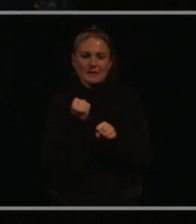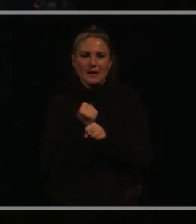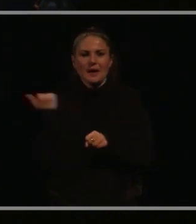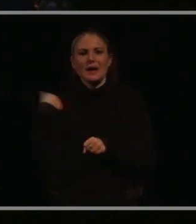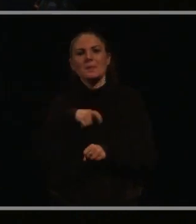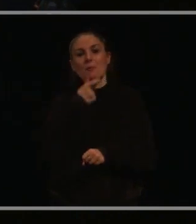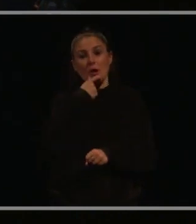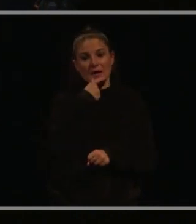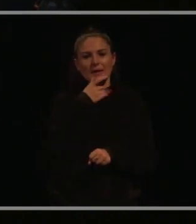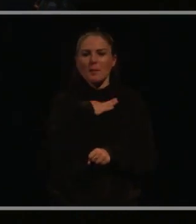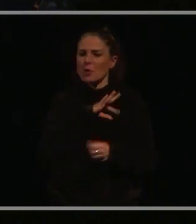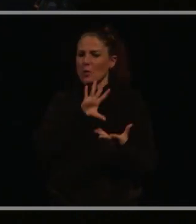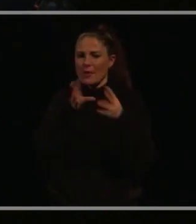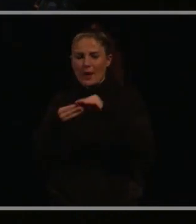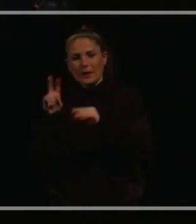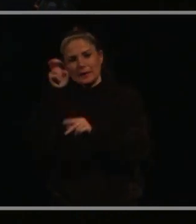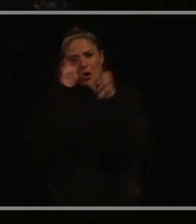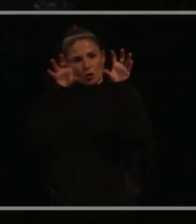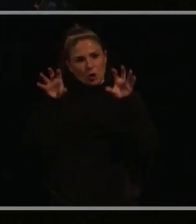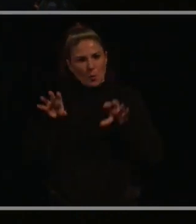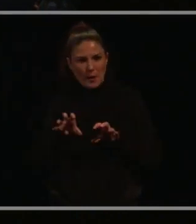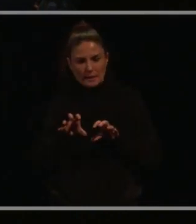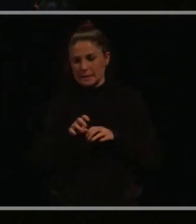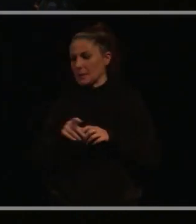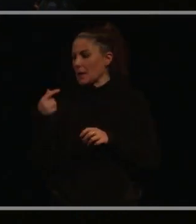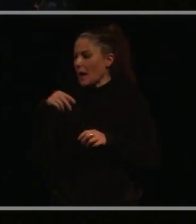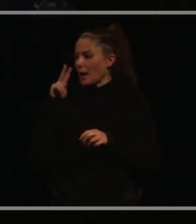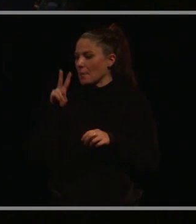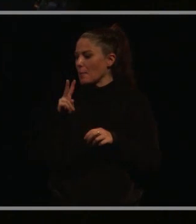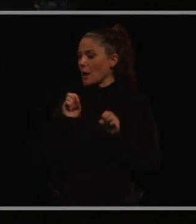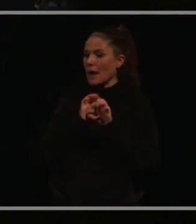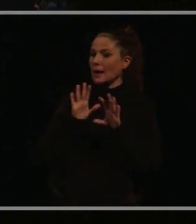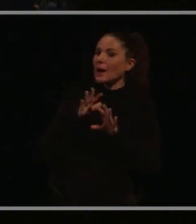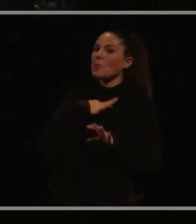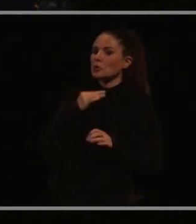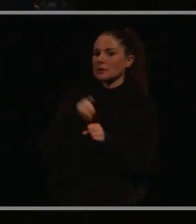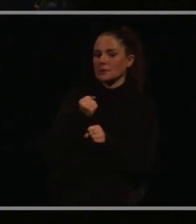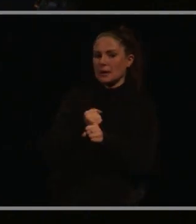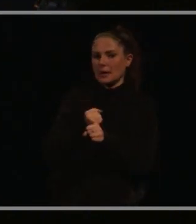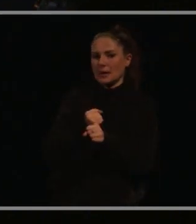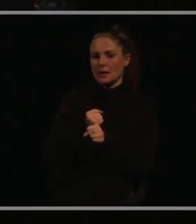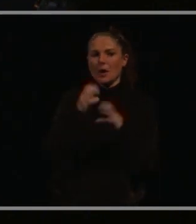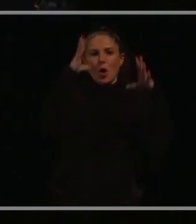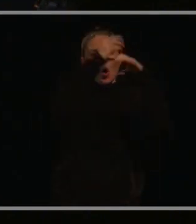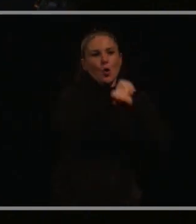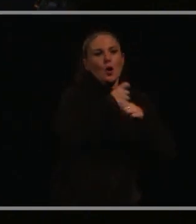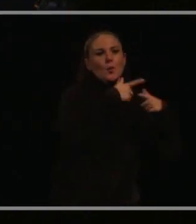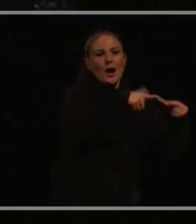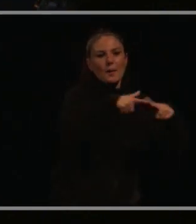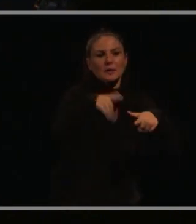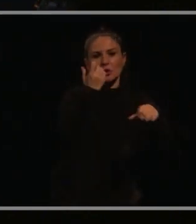otro país. En las barras vemos la posibilidad de teletrabajar, en las oscuras por sector de comercio, en las claras